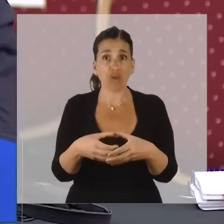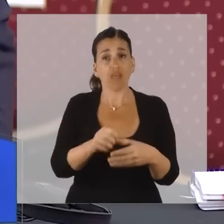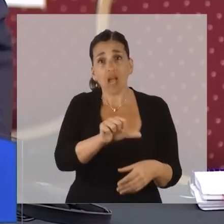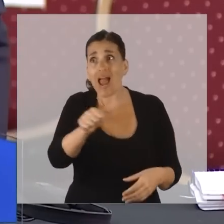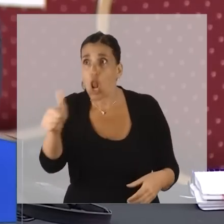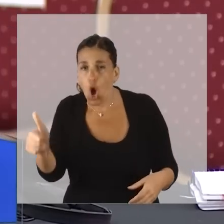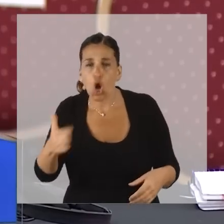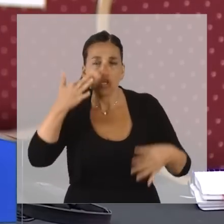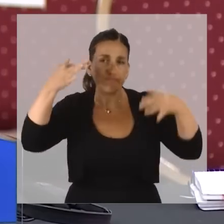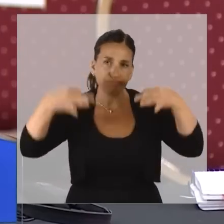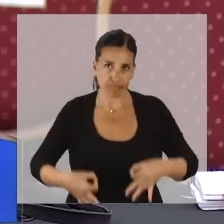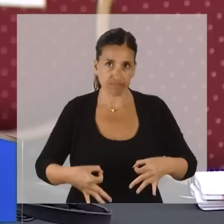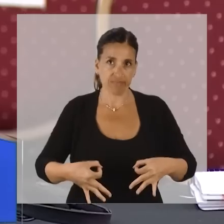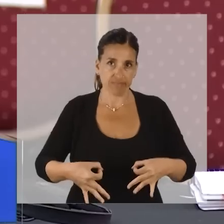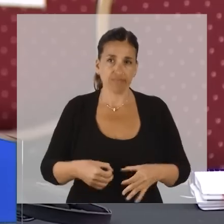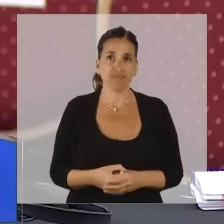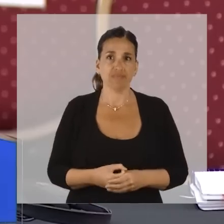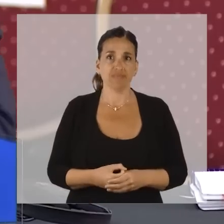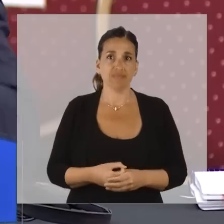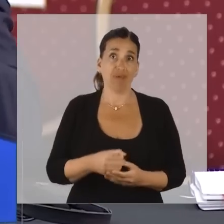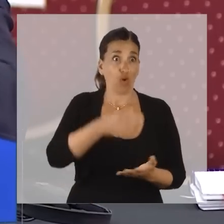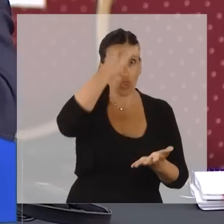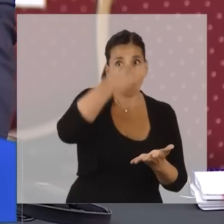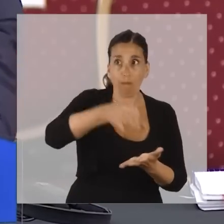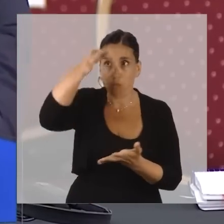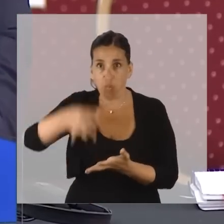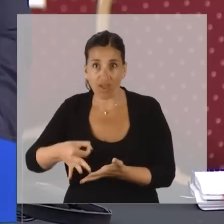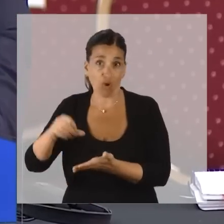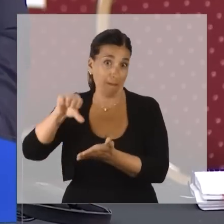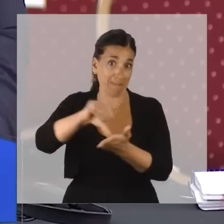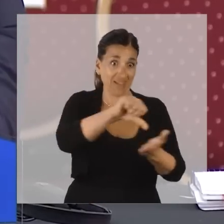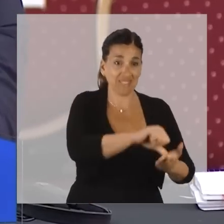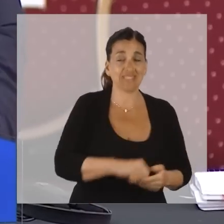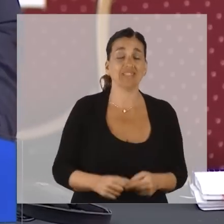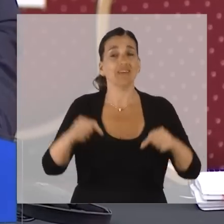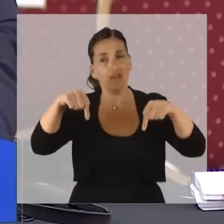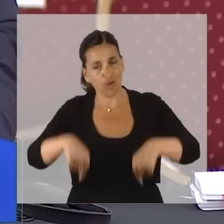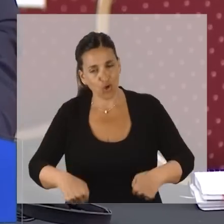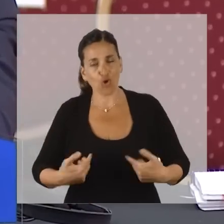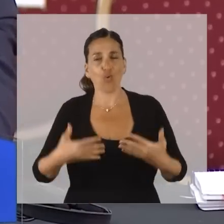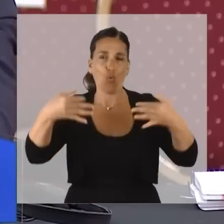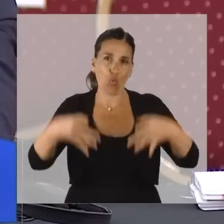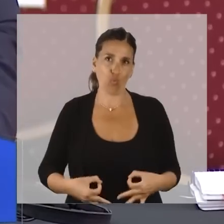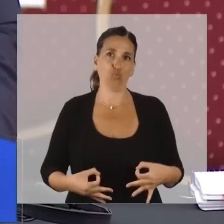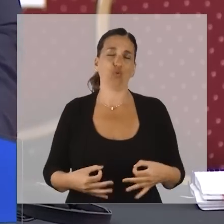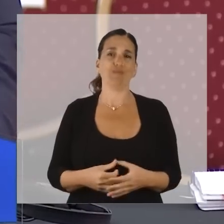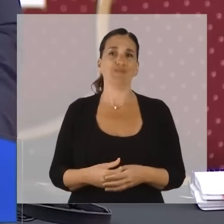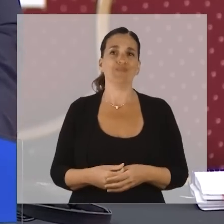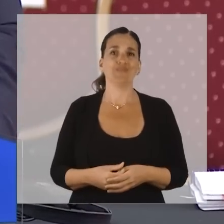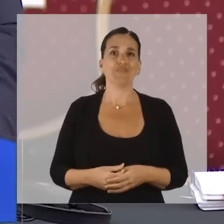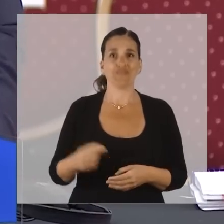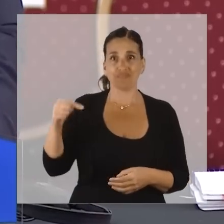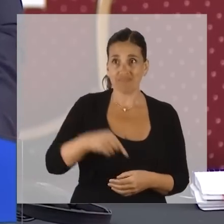tenga logros efectivos para nuestros pueblos y esa es la que hoy nos ha inspirado